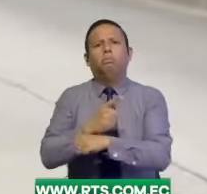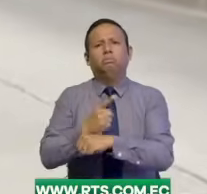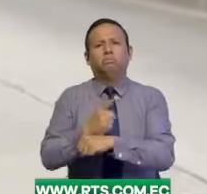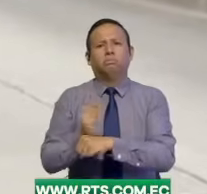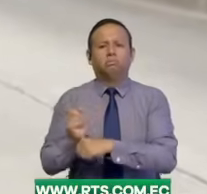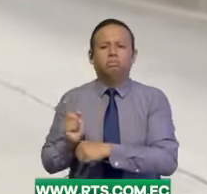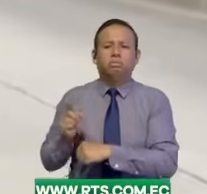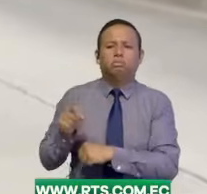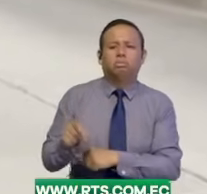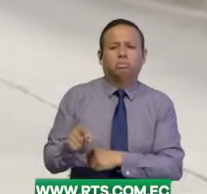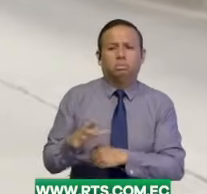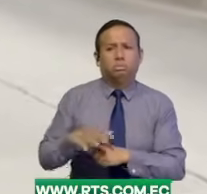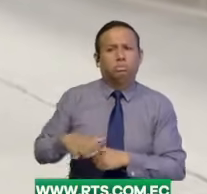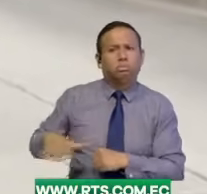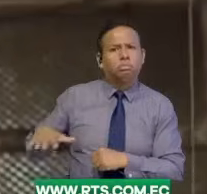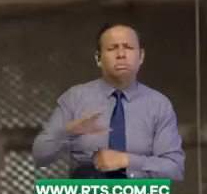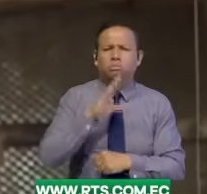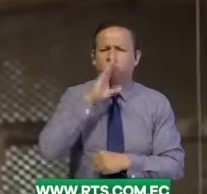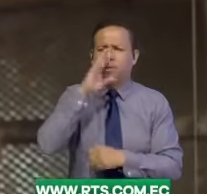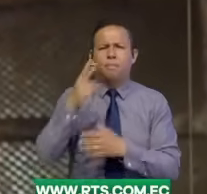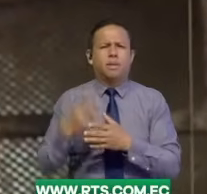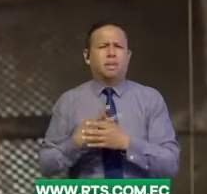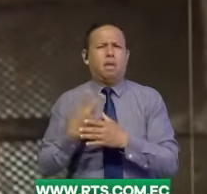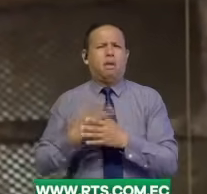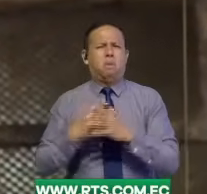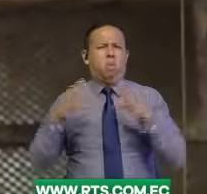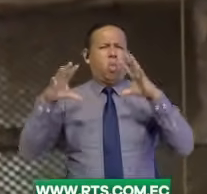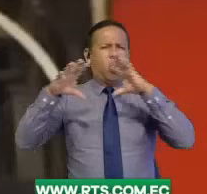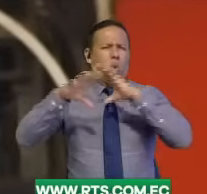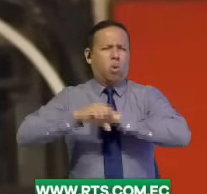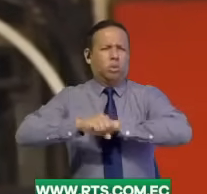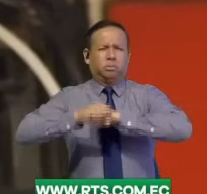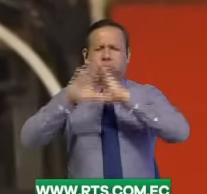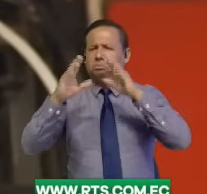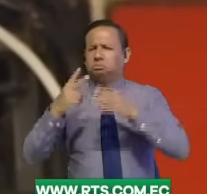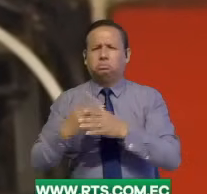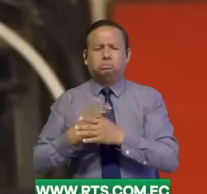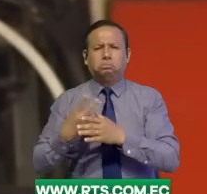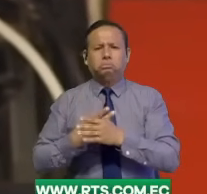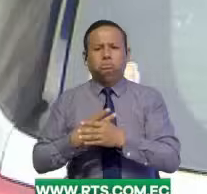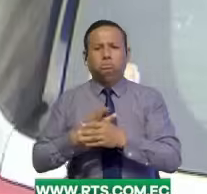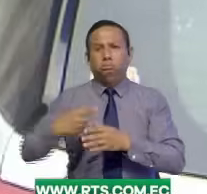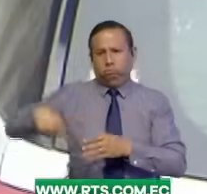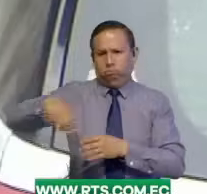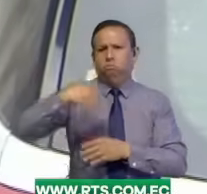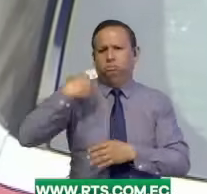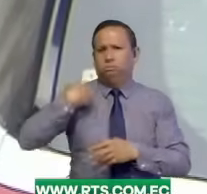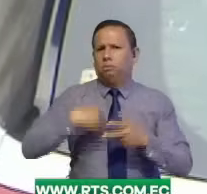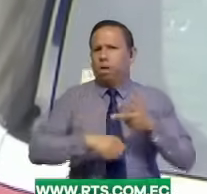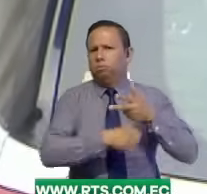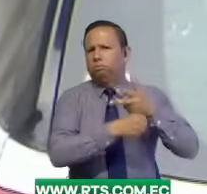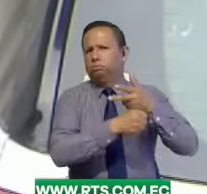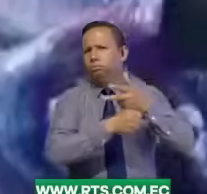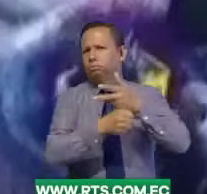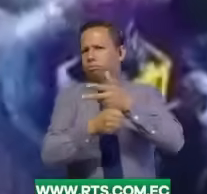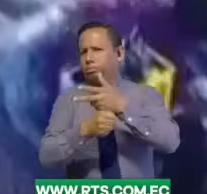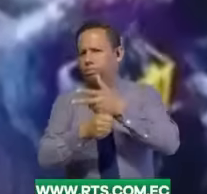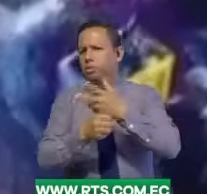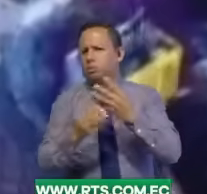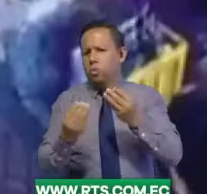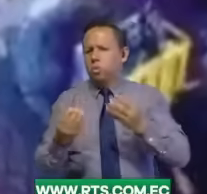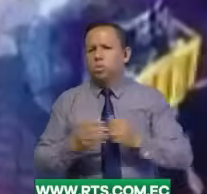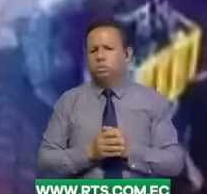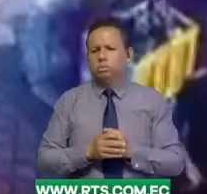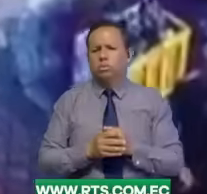en el día y la noche, afirman. Por eso no les falta ni una cámara. No es el único punto. En